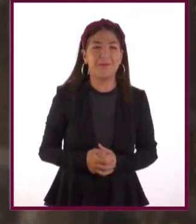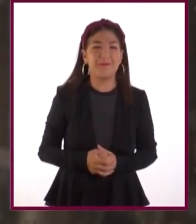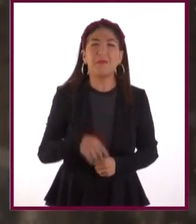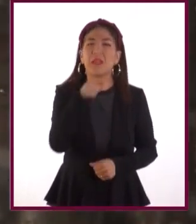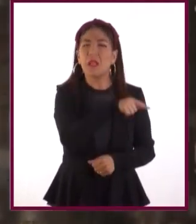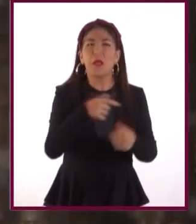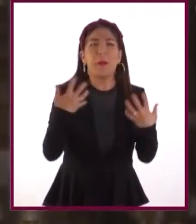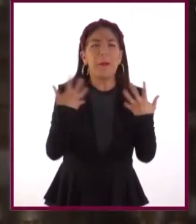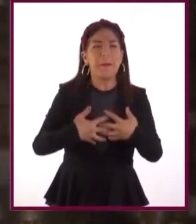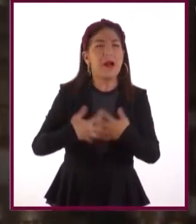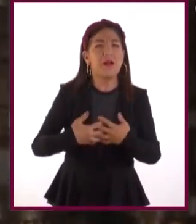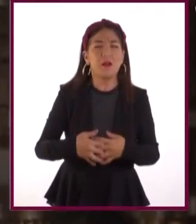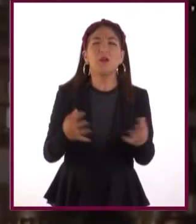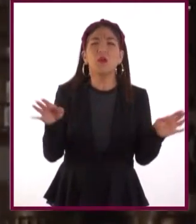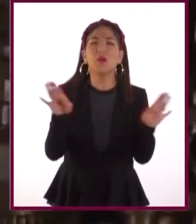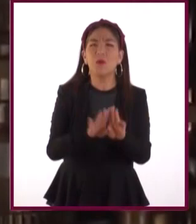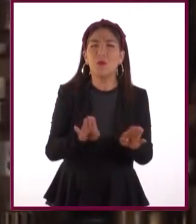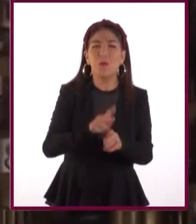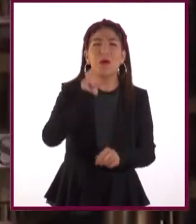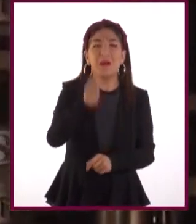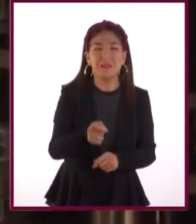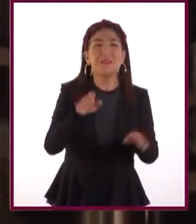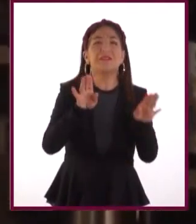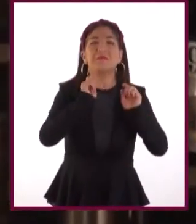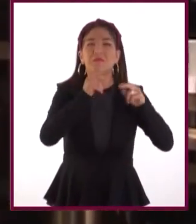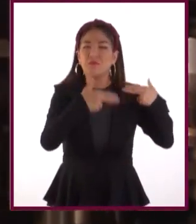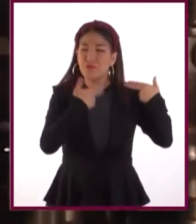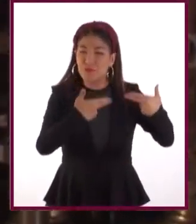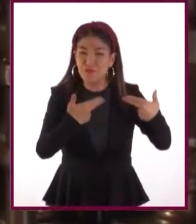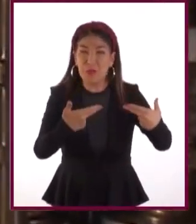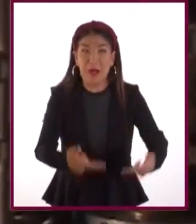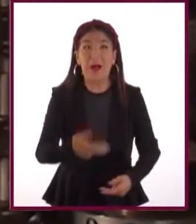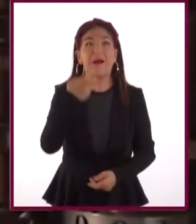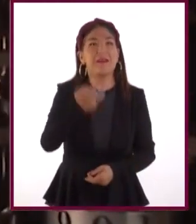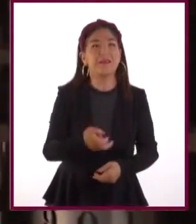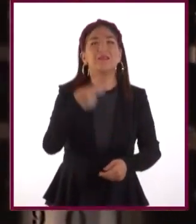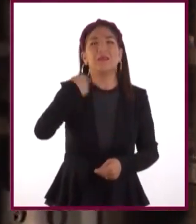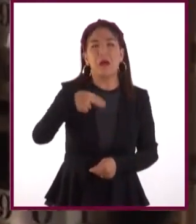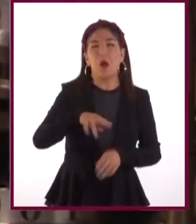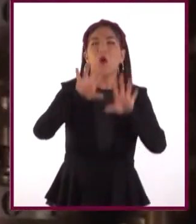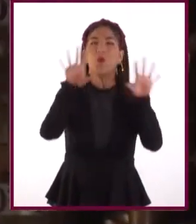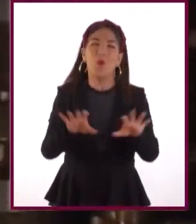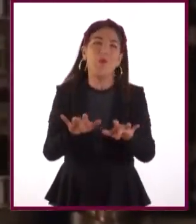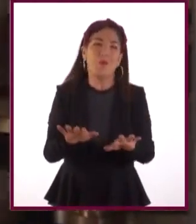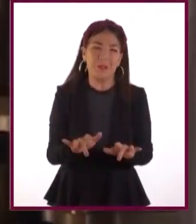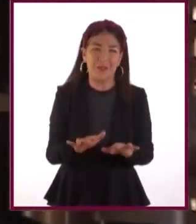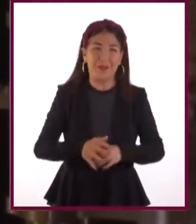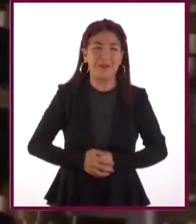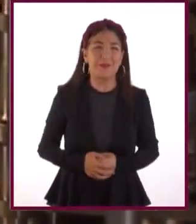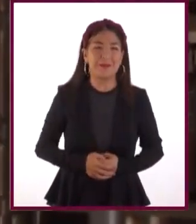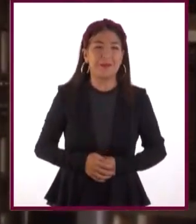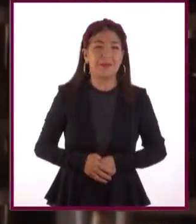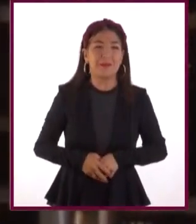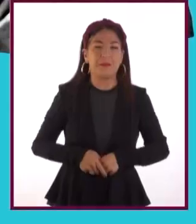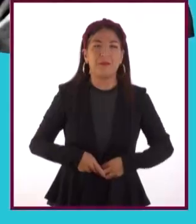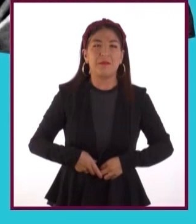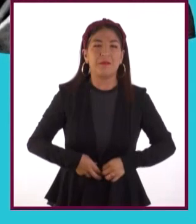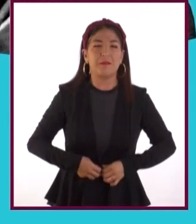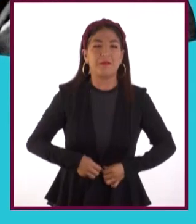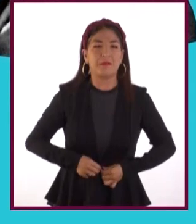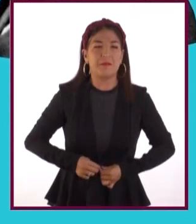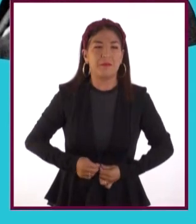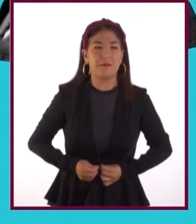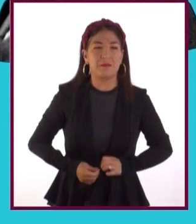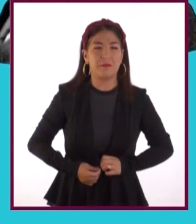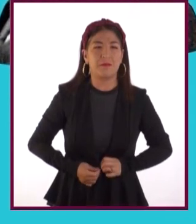y constantes. Esta máquina es considerada un antecesor de lo que hoy conocemos como computadoras.